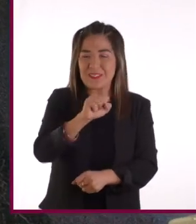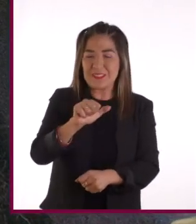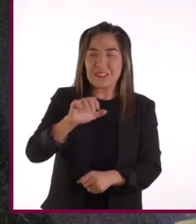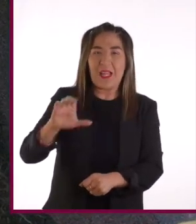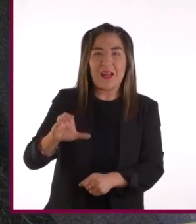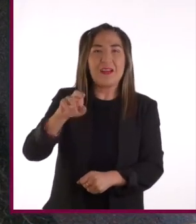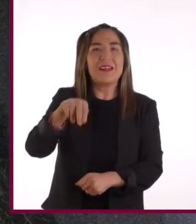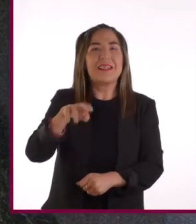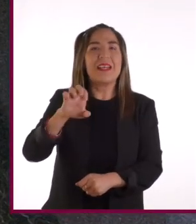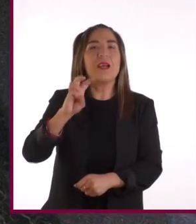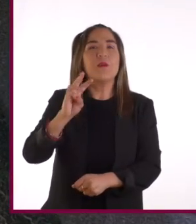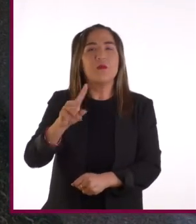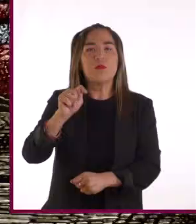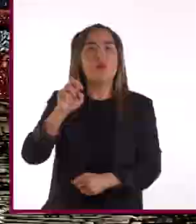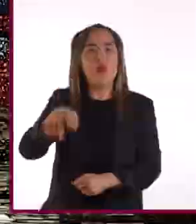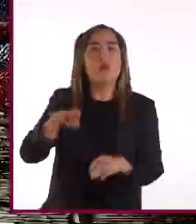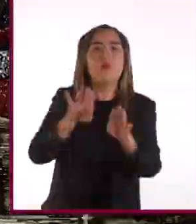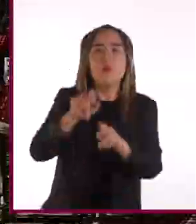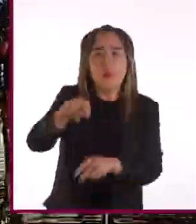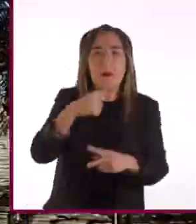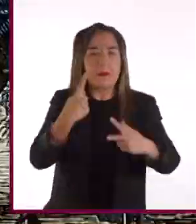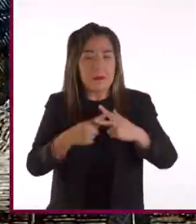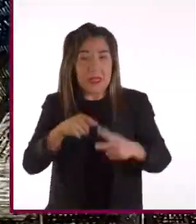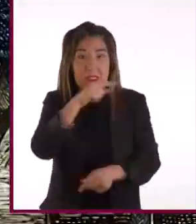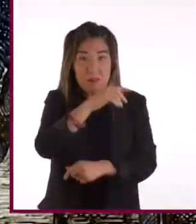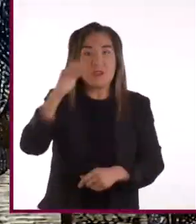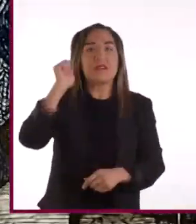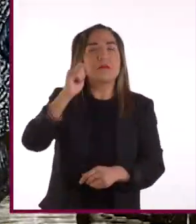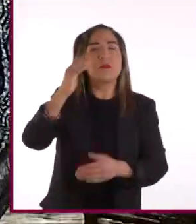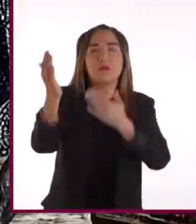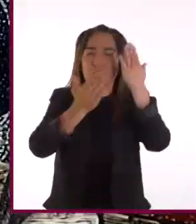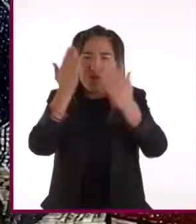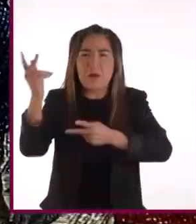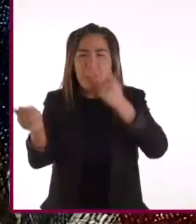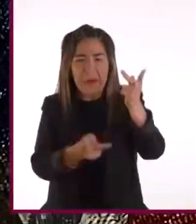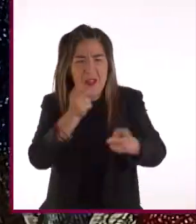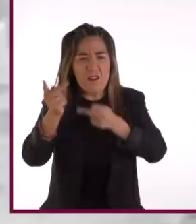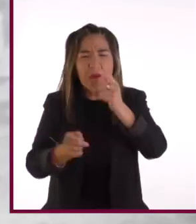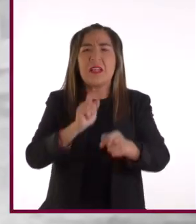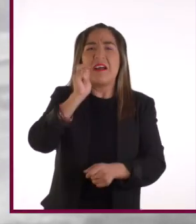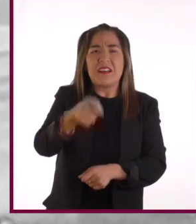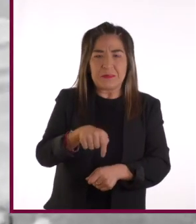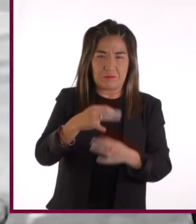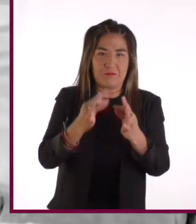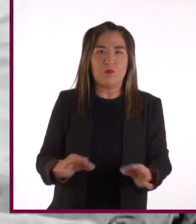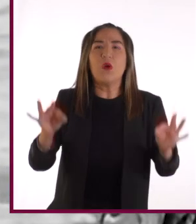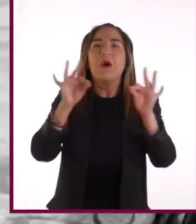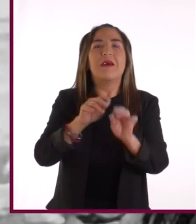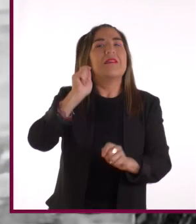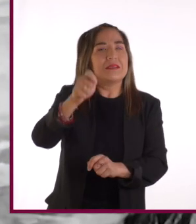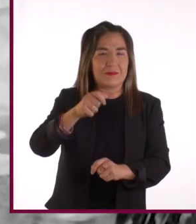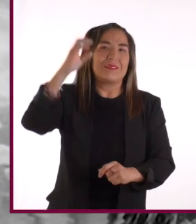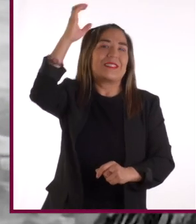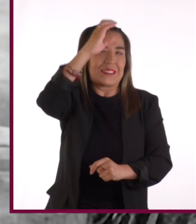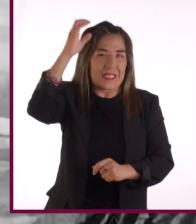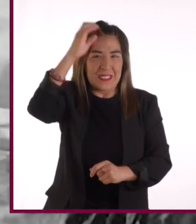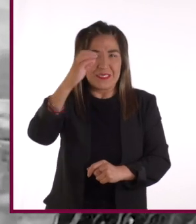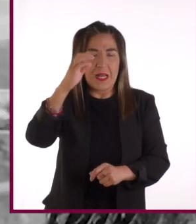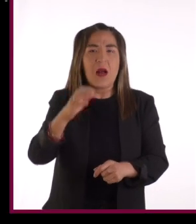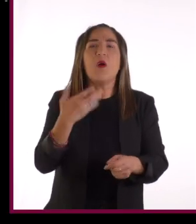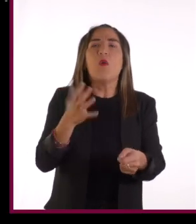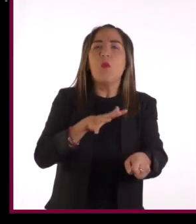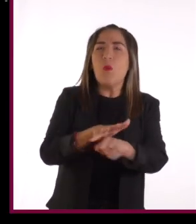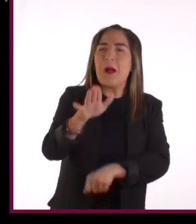Isaac Newton, el físico y matemático, que planteó preguntas sumamente relevantes dentro de lo que hoy conocemos como